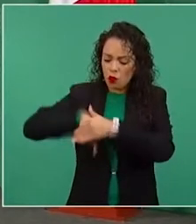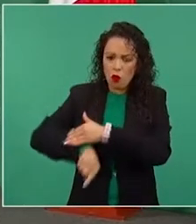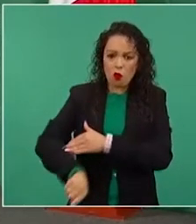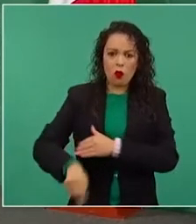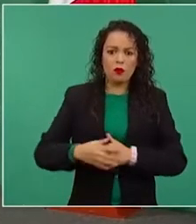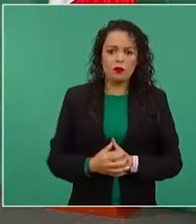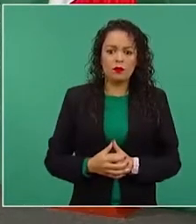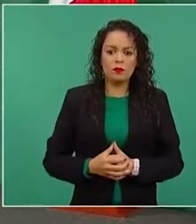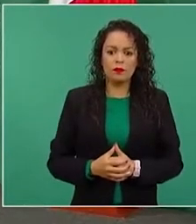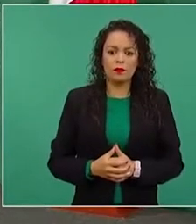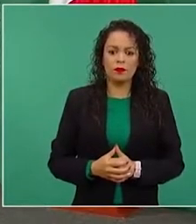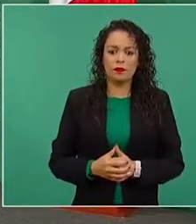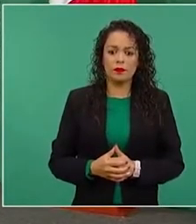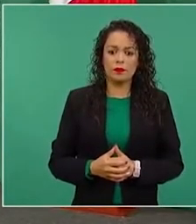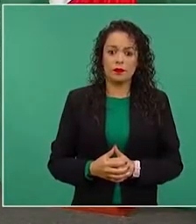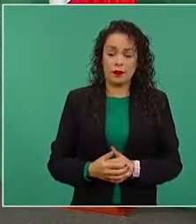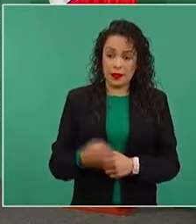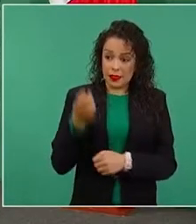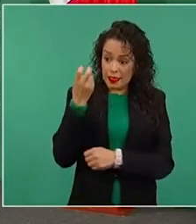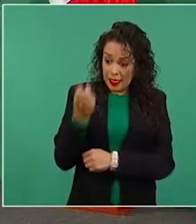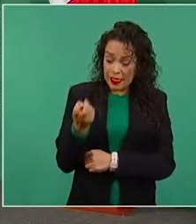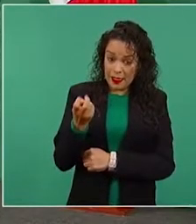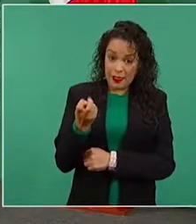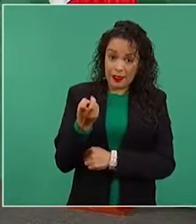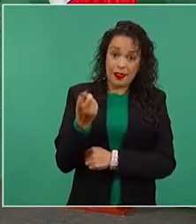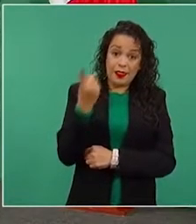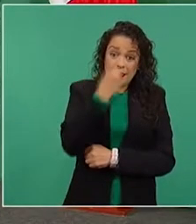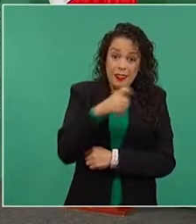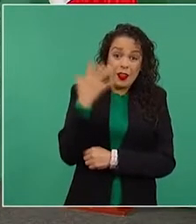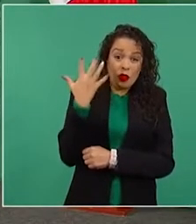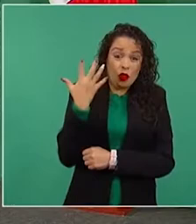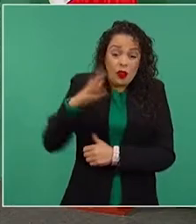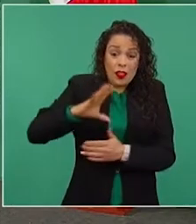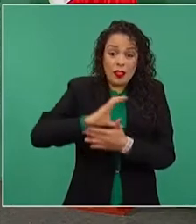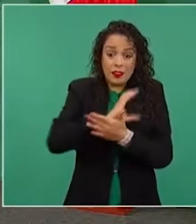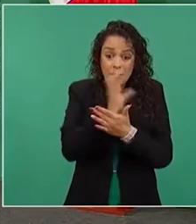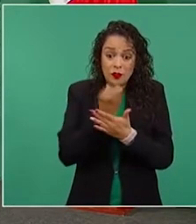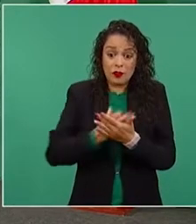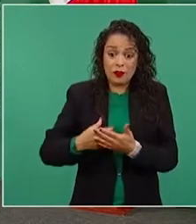Y saben que de esos 110, solo